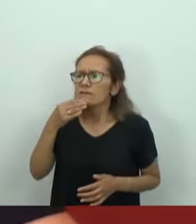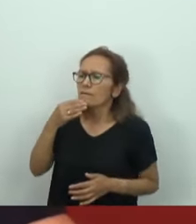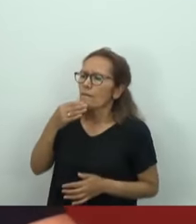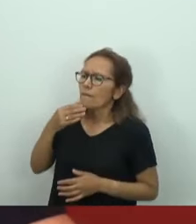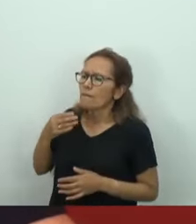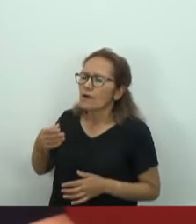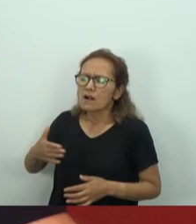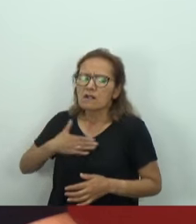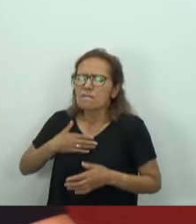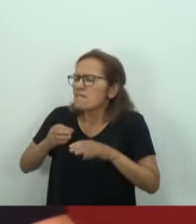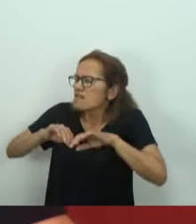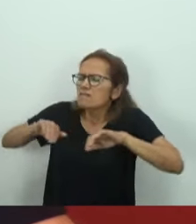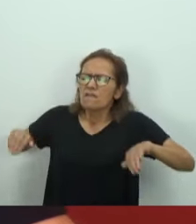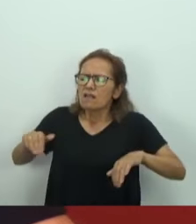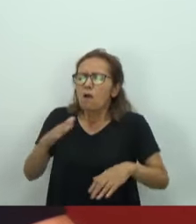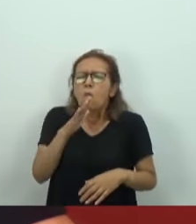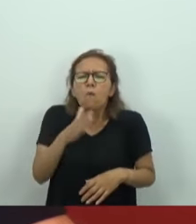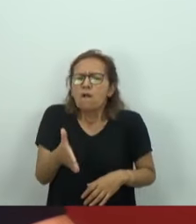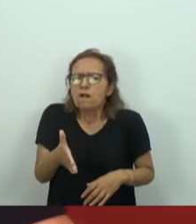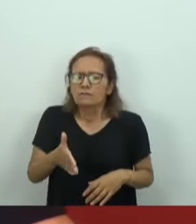mi Dios, ¿por qué estás separado?